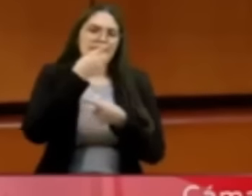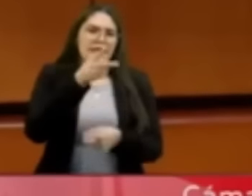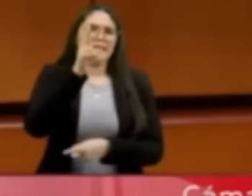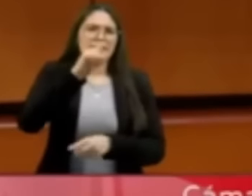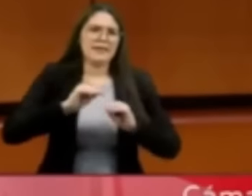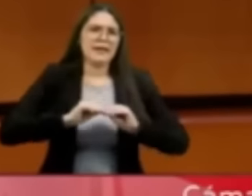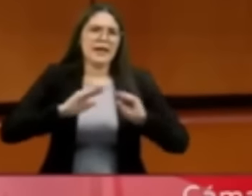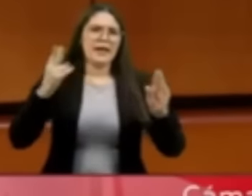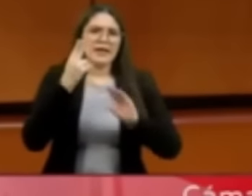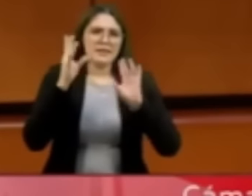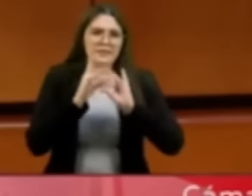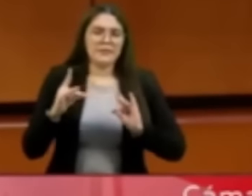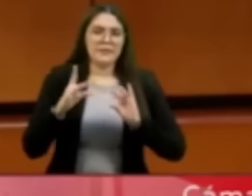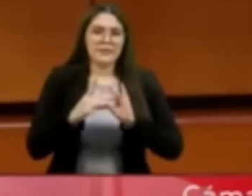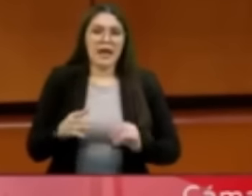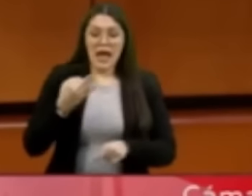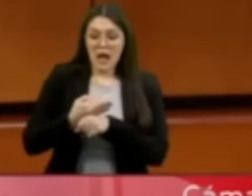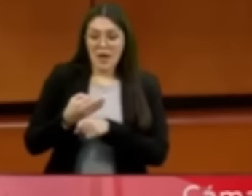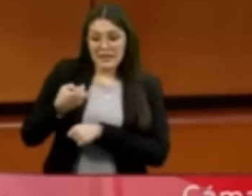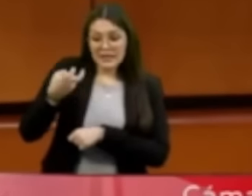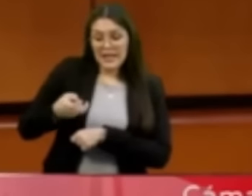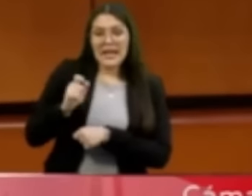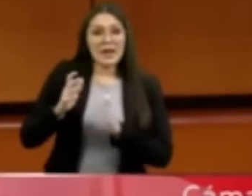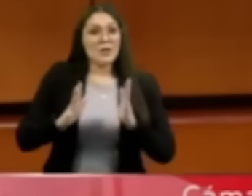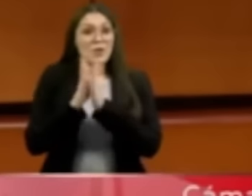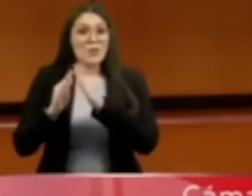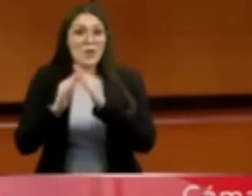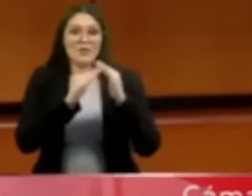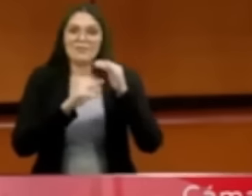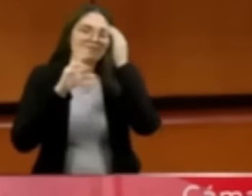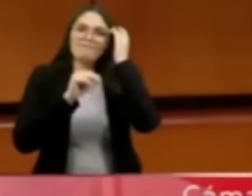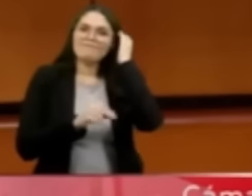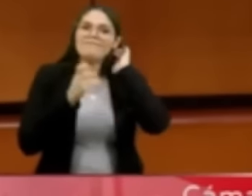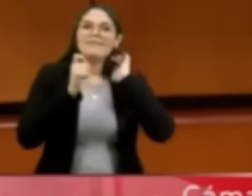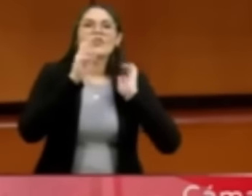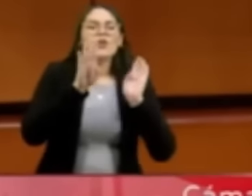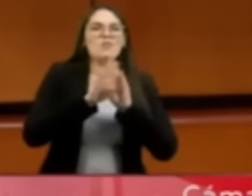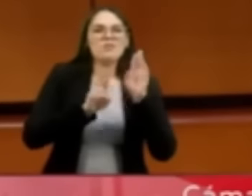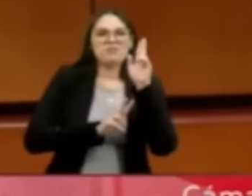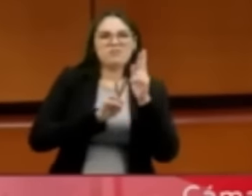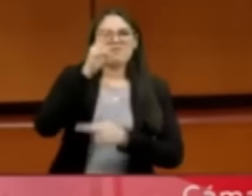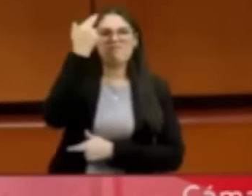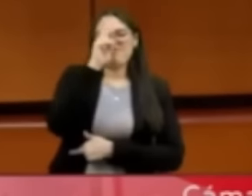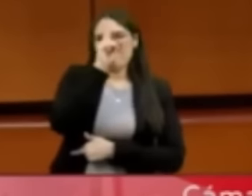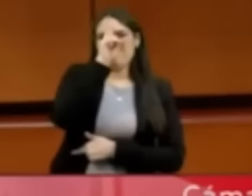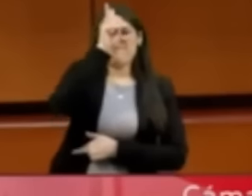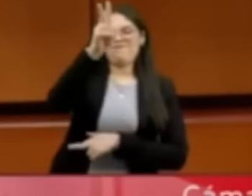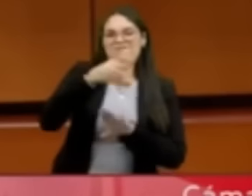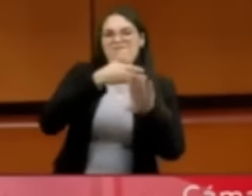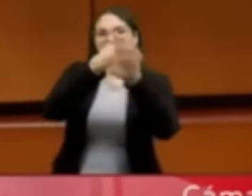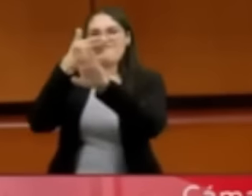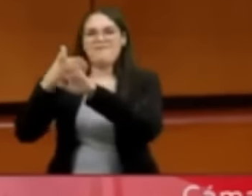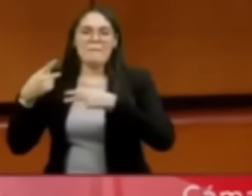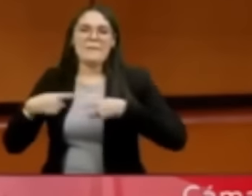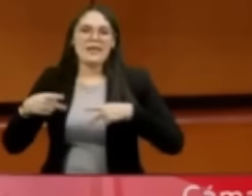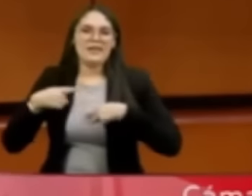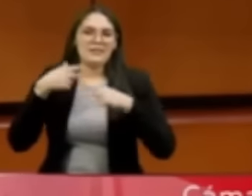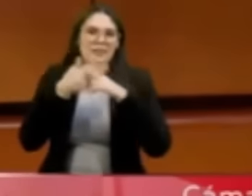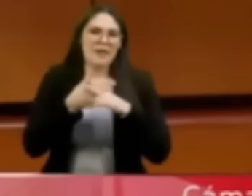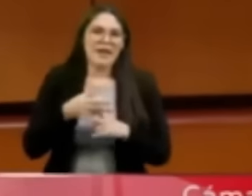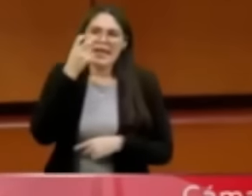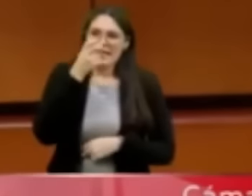Quiero decir algo muy claro. Esta no es democracia, este es linchamiento. Estos gritos, estas ofensas son un linchamiento. Quieren una